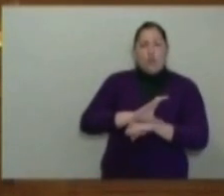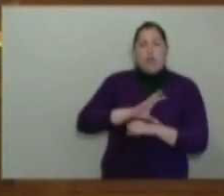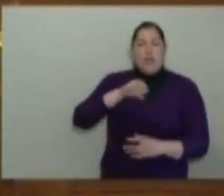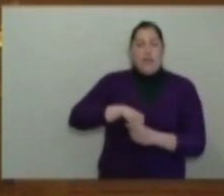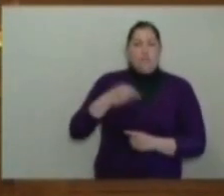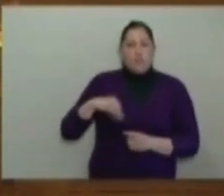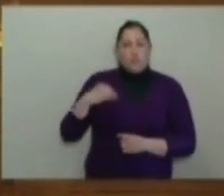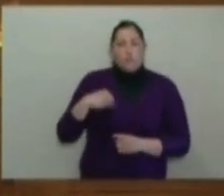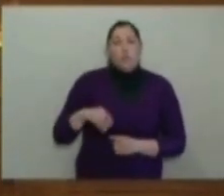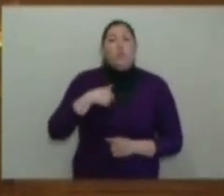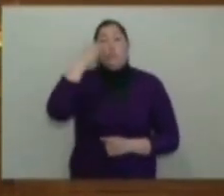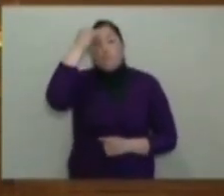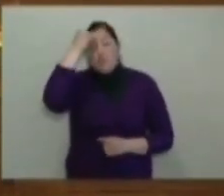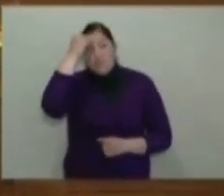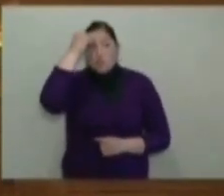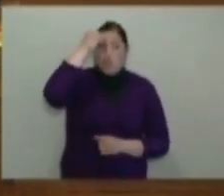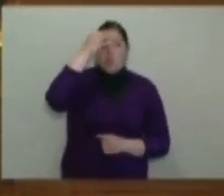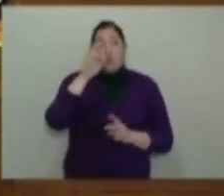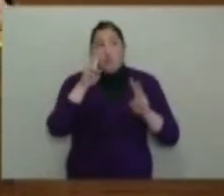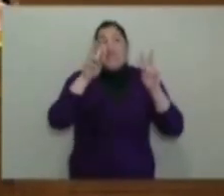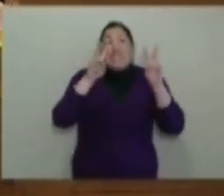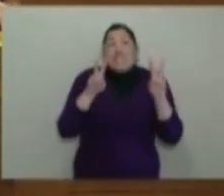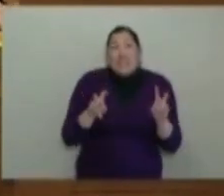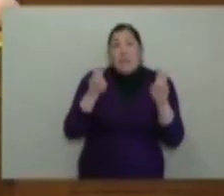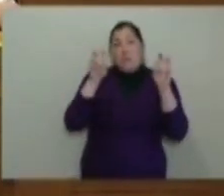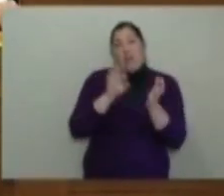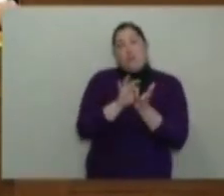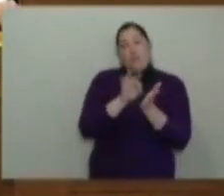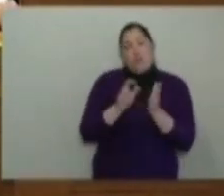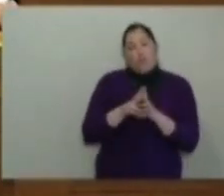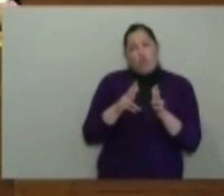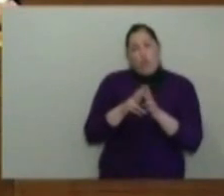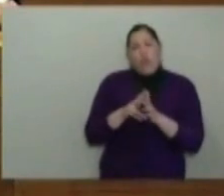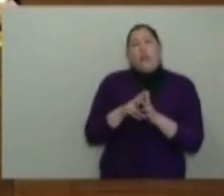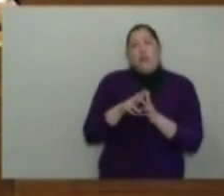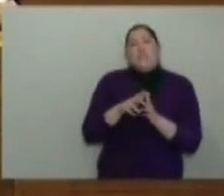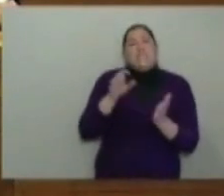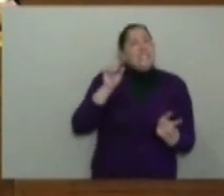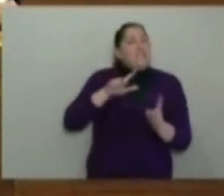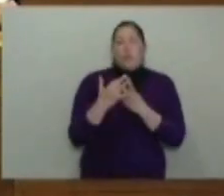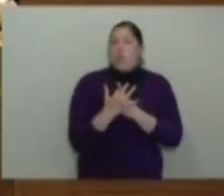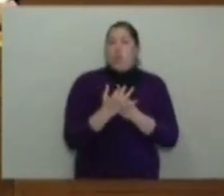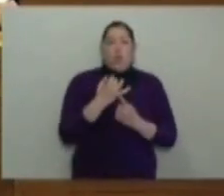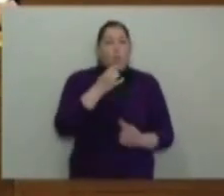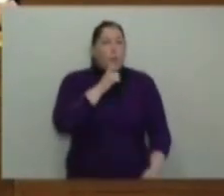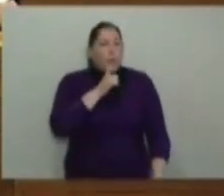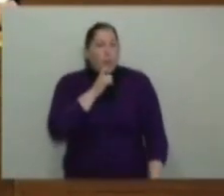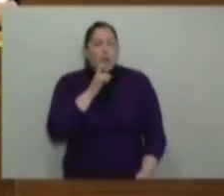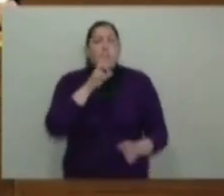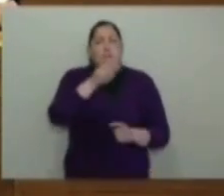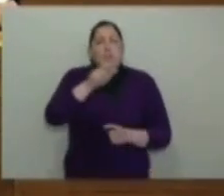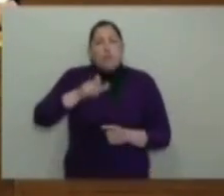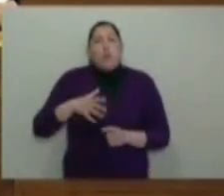yo creo que en una materia como esta de de servicios sociales en un momento crítico con tantas personas al borde de la exclusión